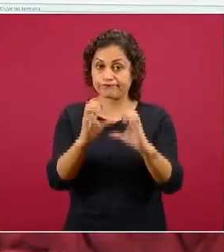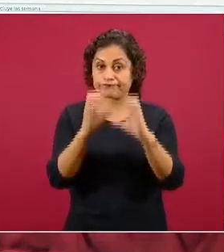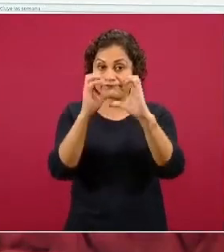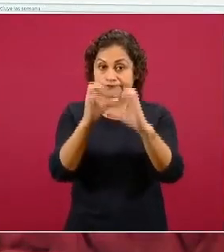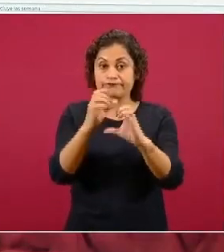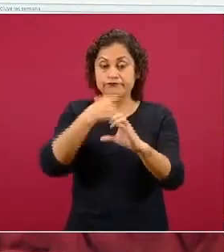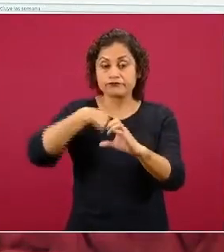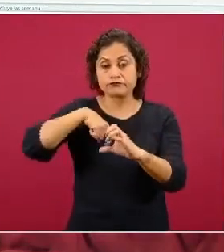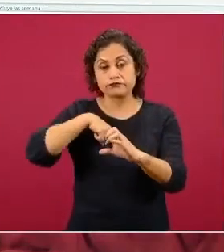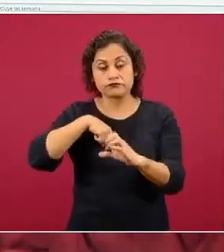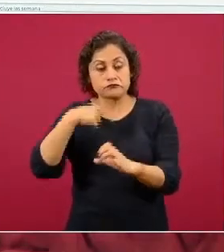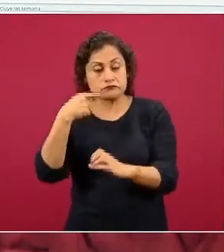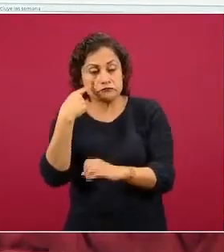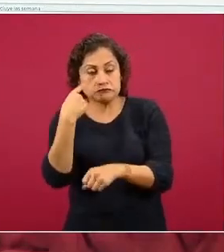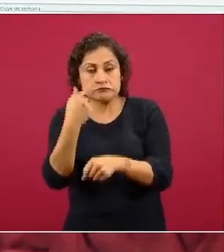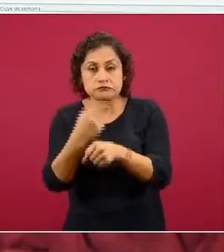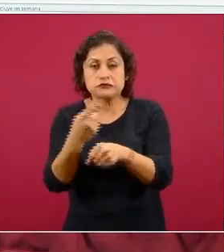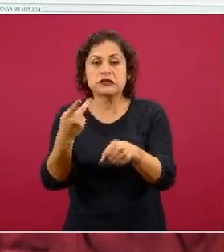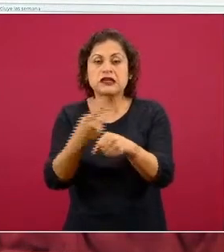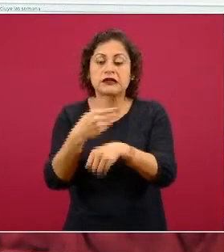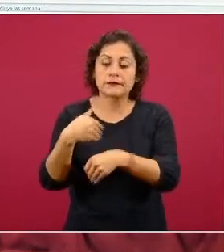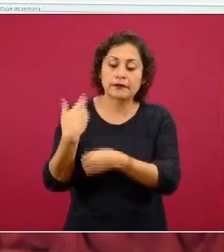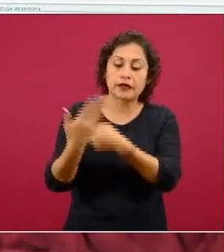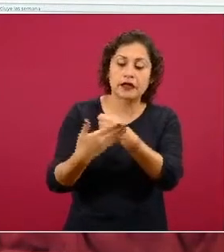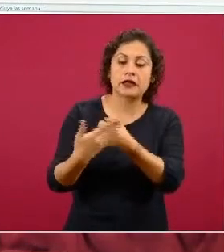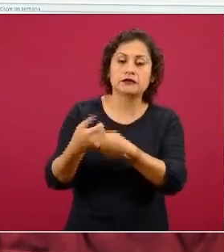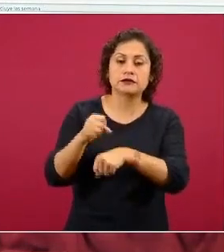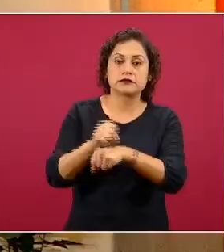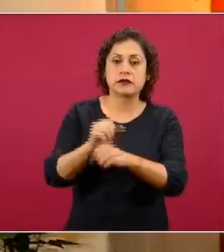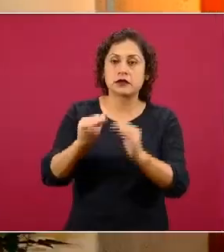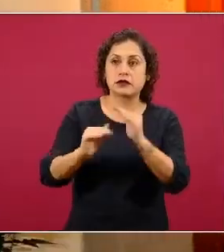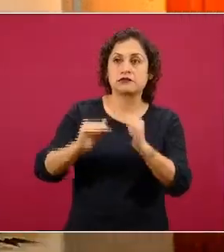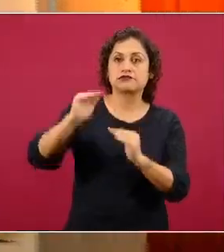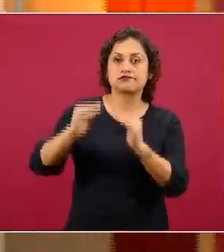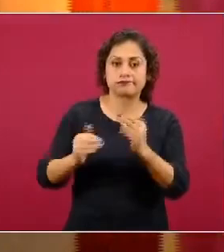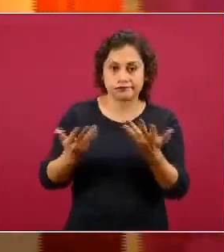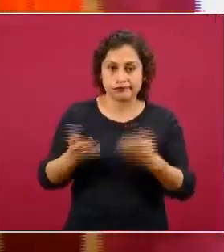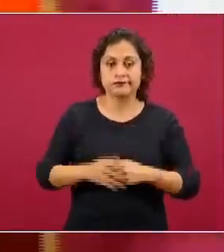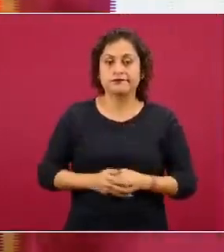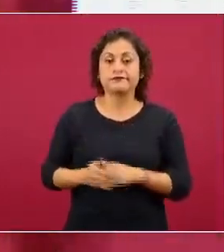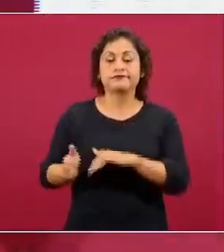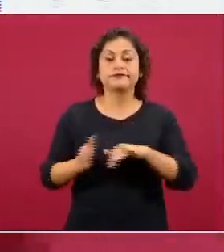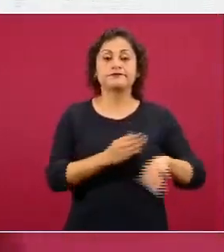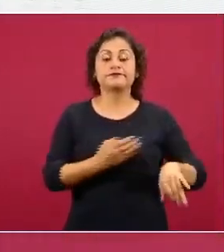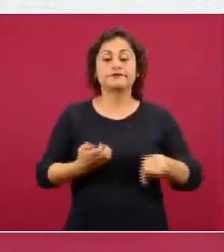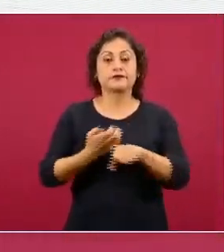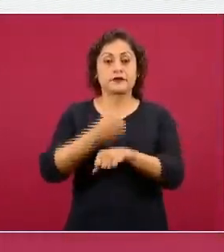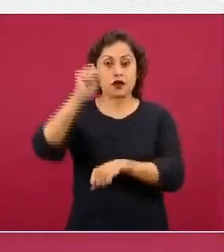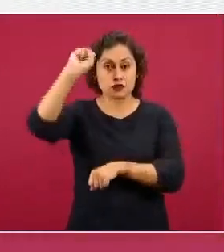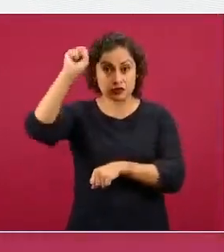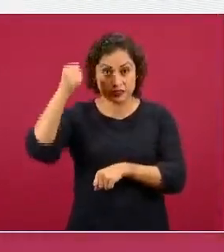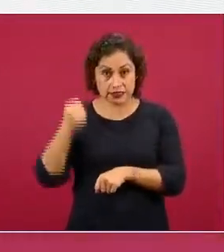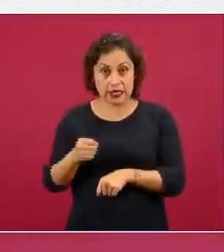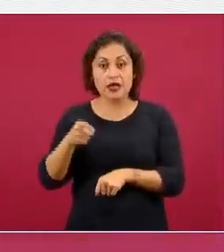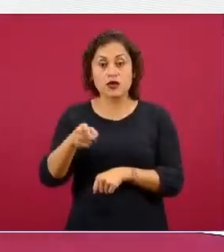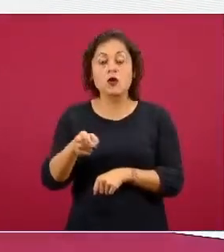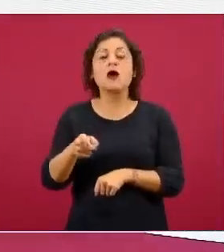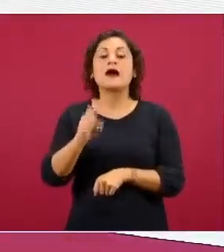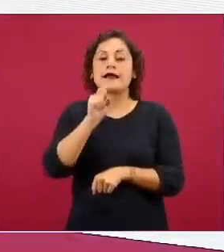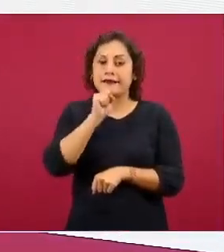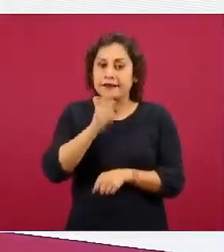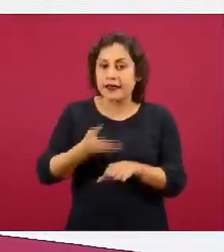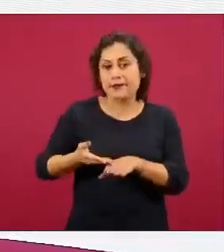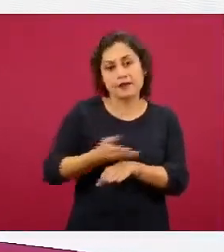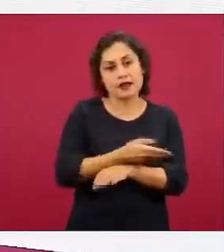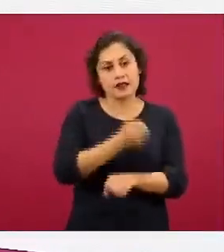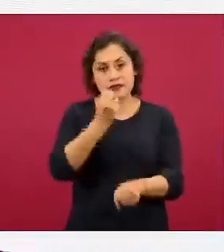enfoque para ver la tendencia en las próximas semanas. Sinaloa también, de los estados que también empezó tempranamente,